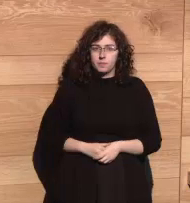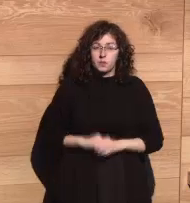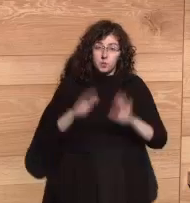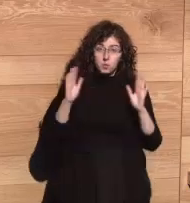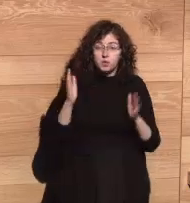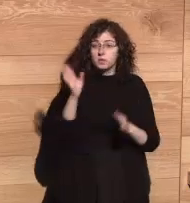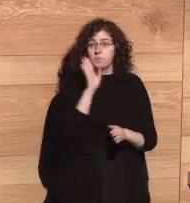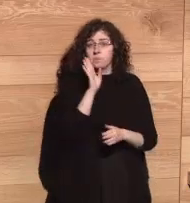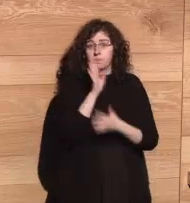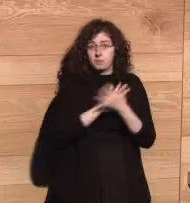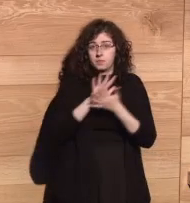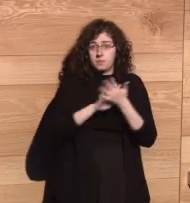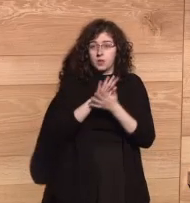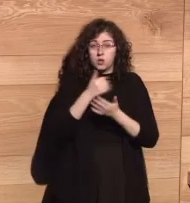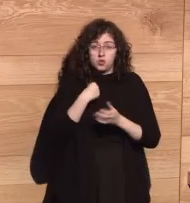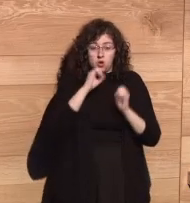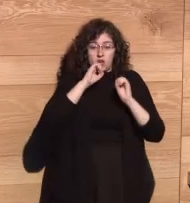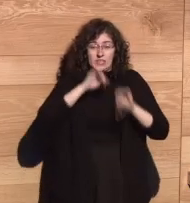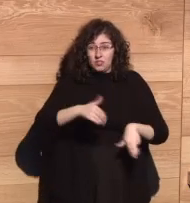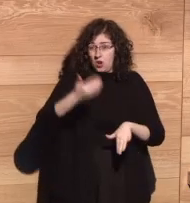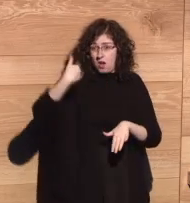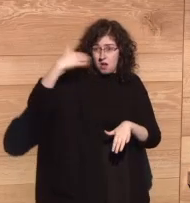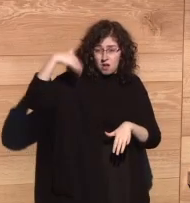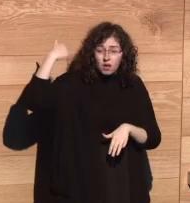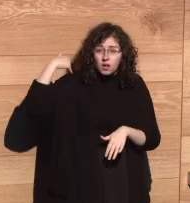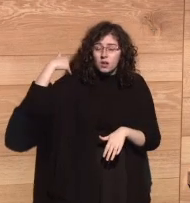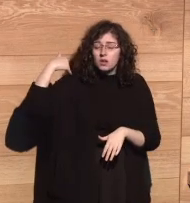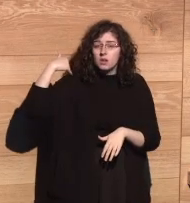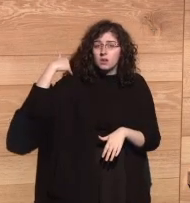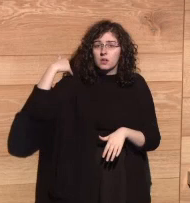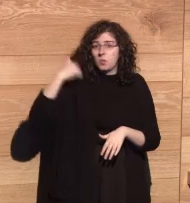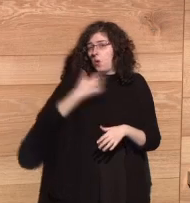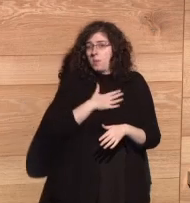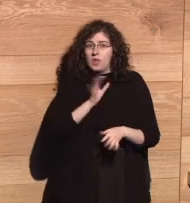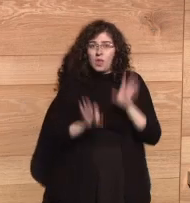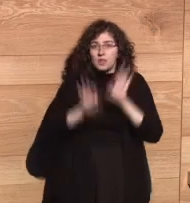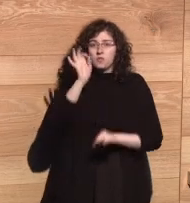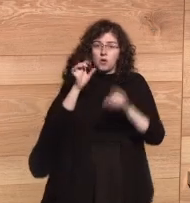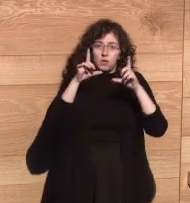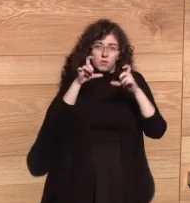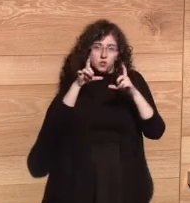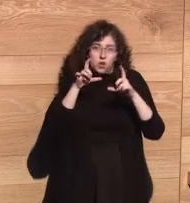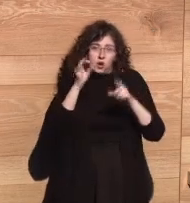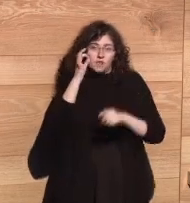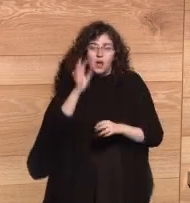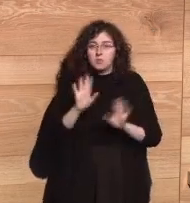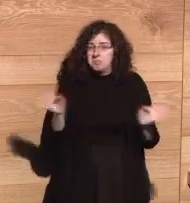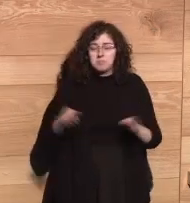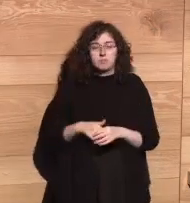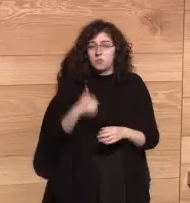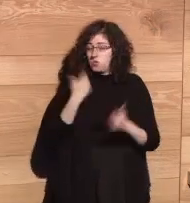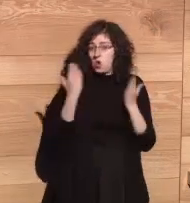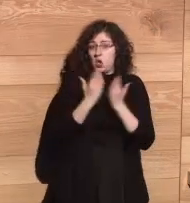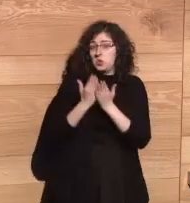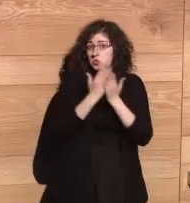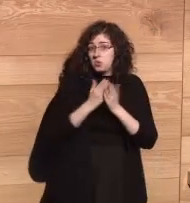Bueno, lo que comentábamos, ¿no? Yo no tengo una gran historia detrás de esa decisión de ser fotógrafa. Yo estaba